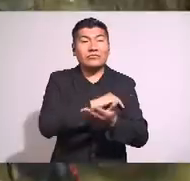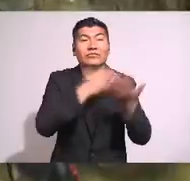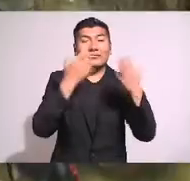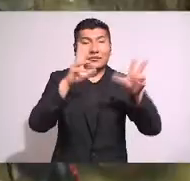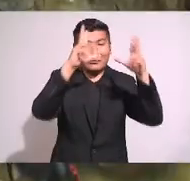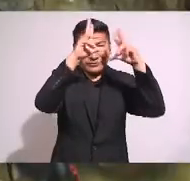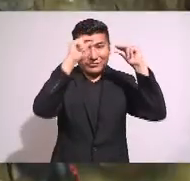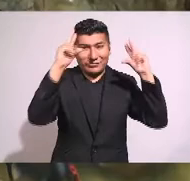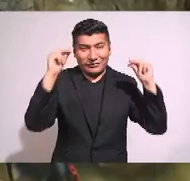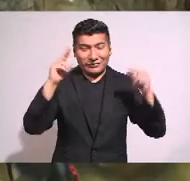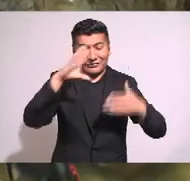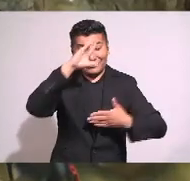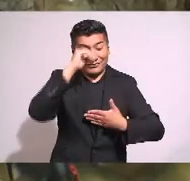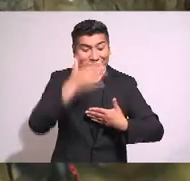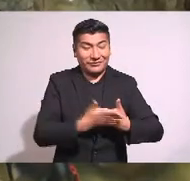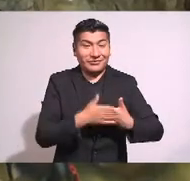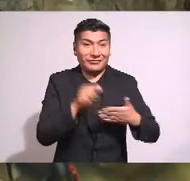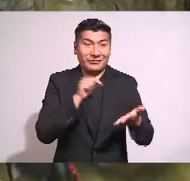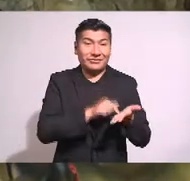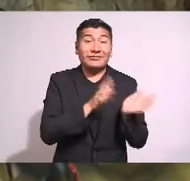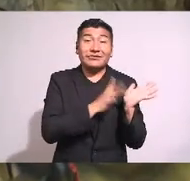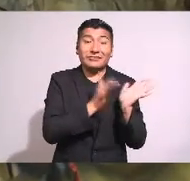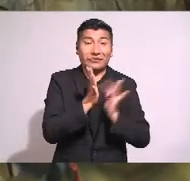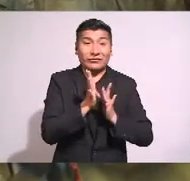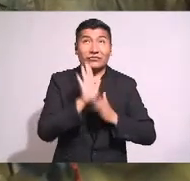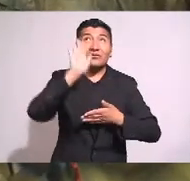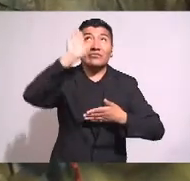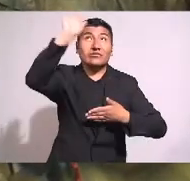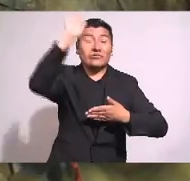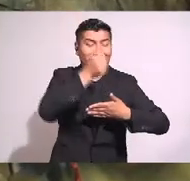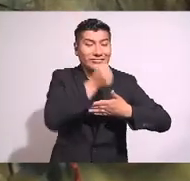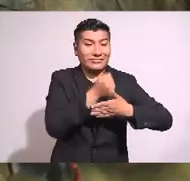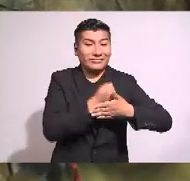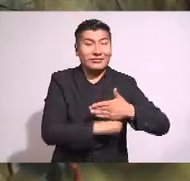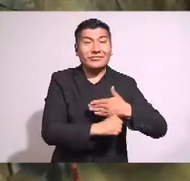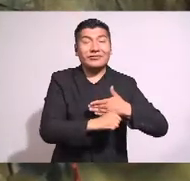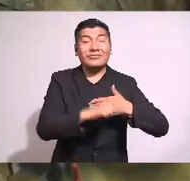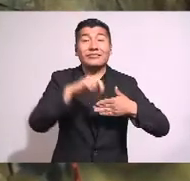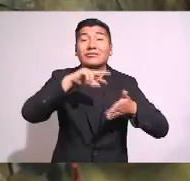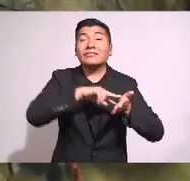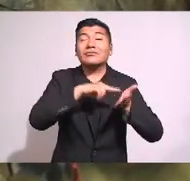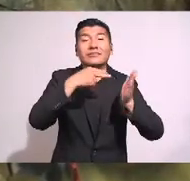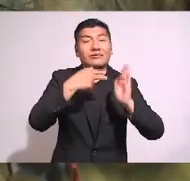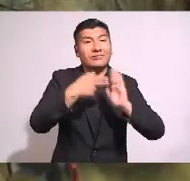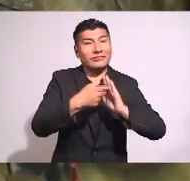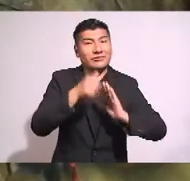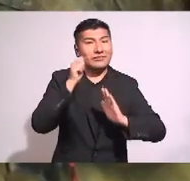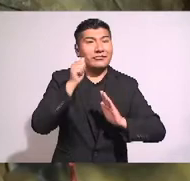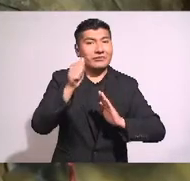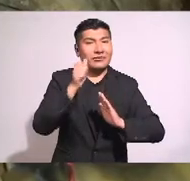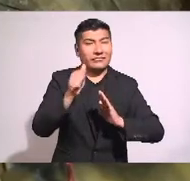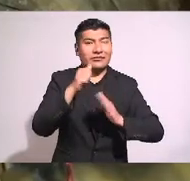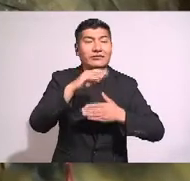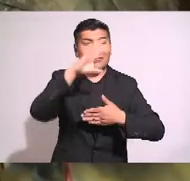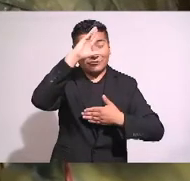del Niño Jesús, su nacimiento, es el mismo Niño